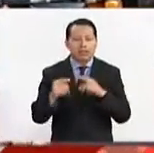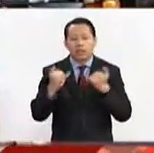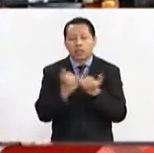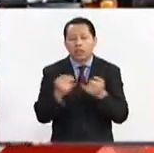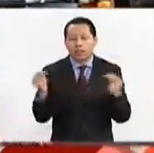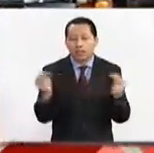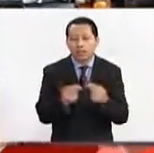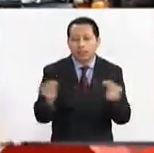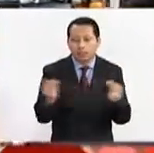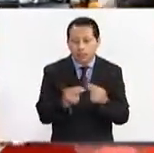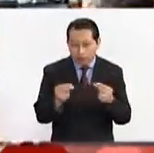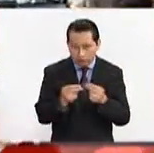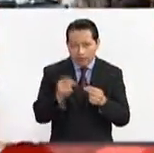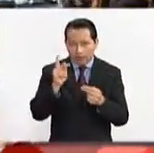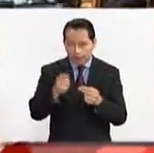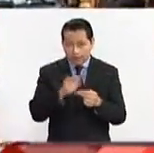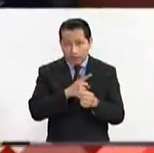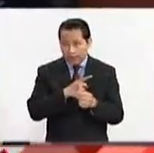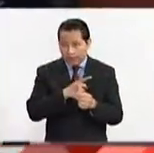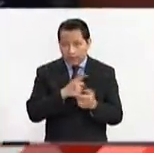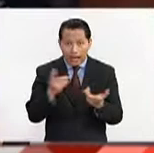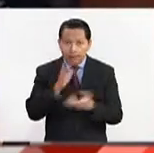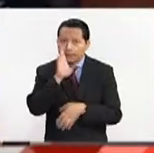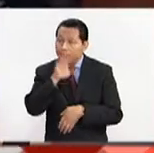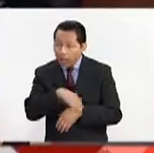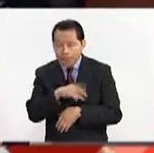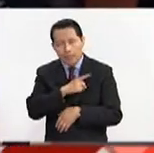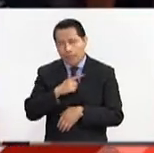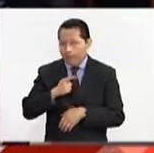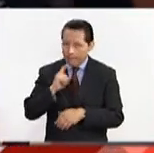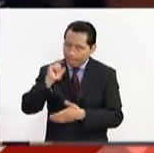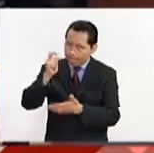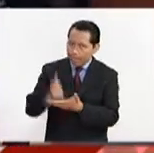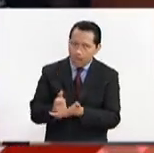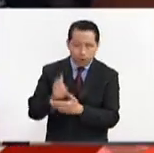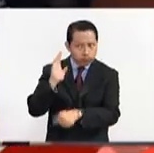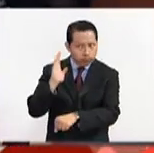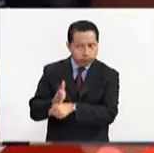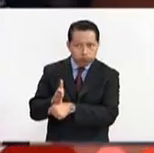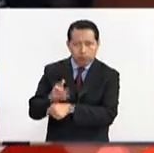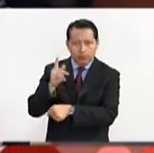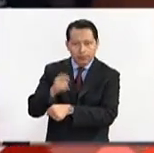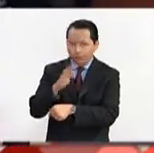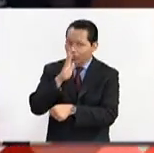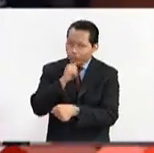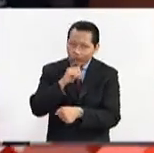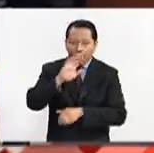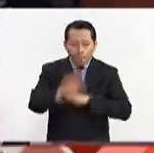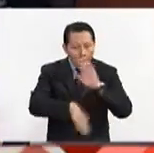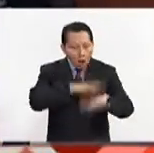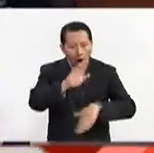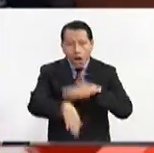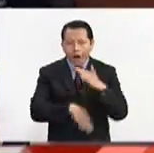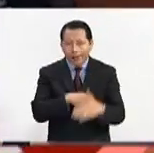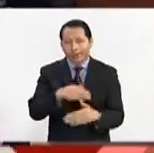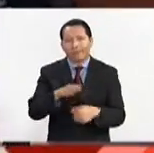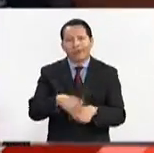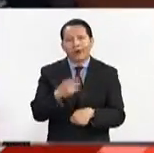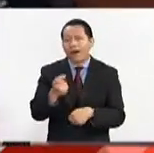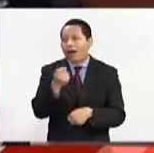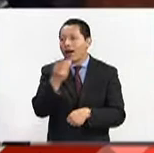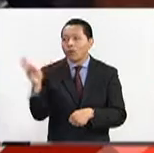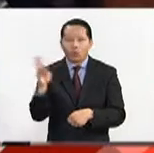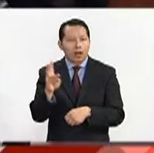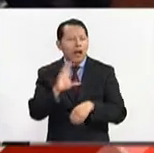que la pague quien la debe. No nos puede costar vidas la corrupción, no nos puede costar vidas el hecho de que alguien pueda dar